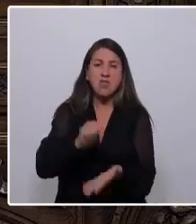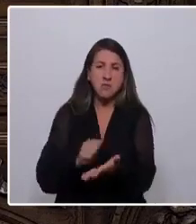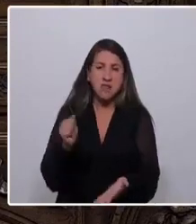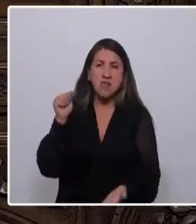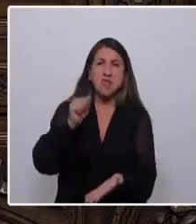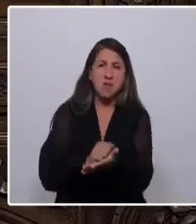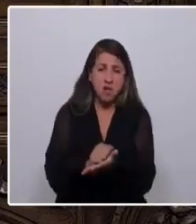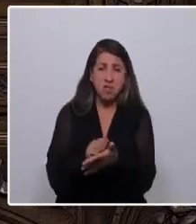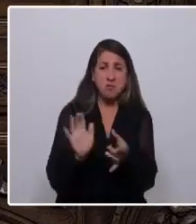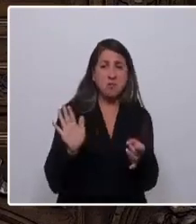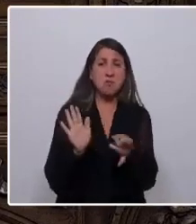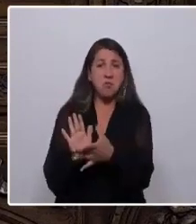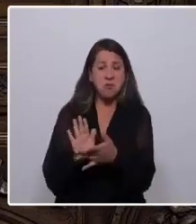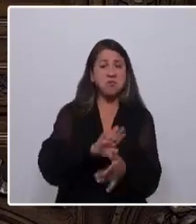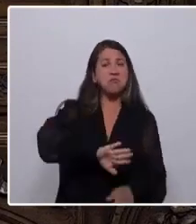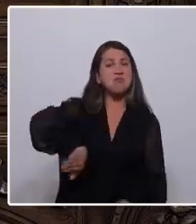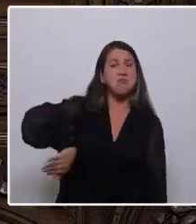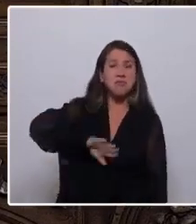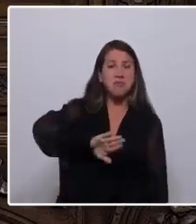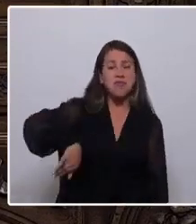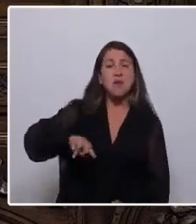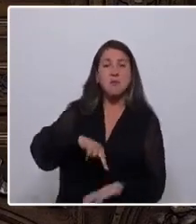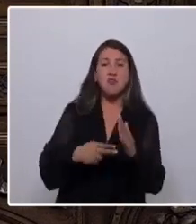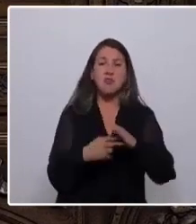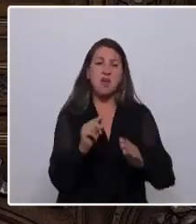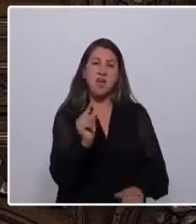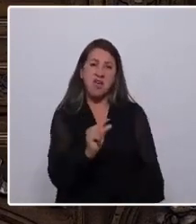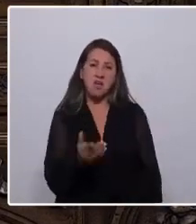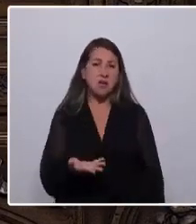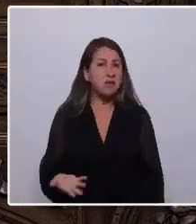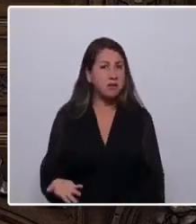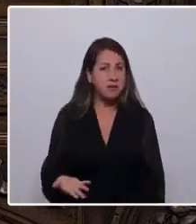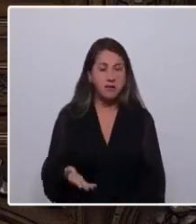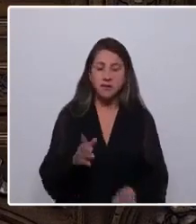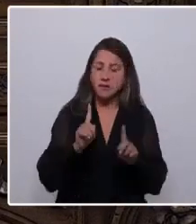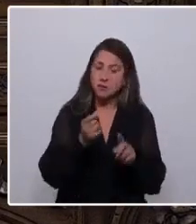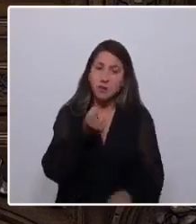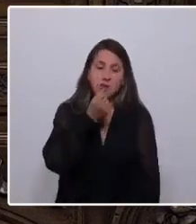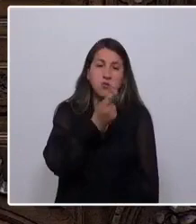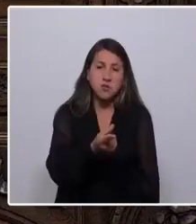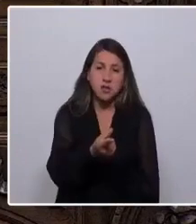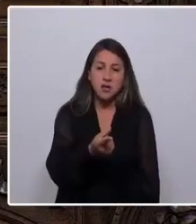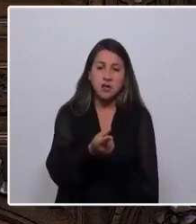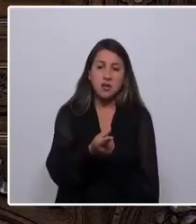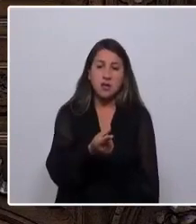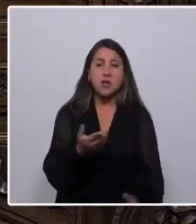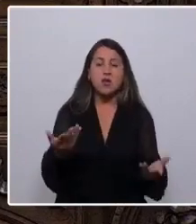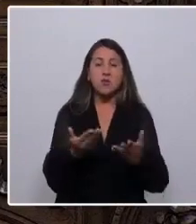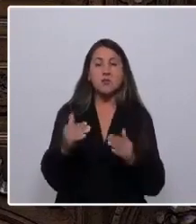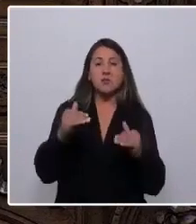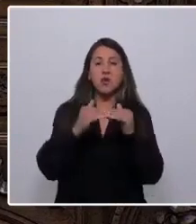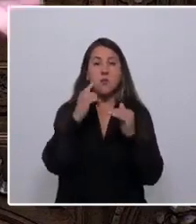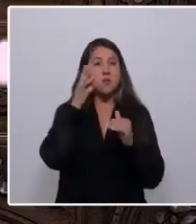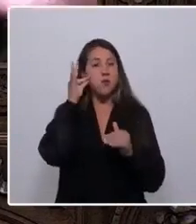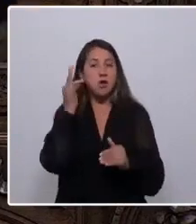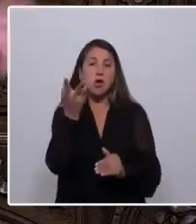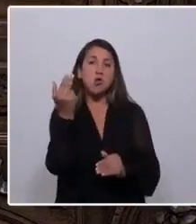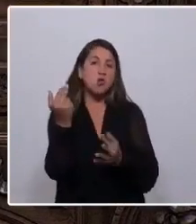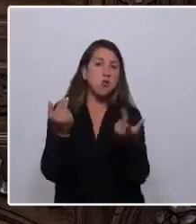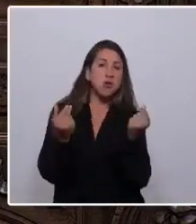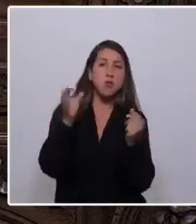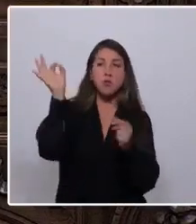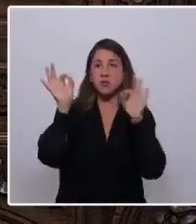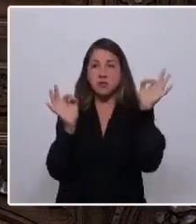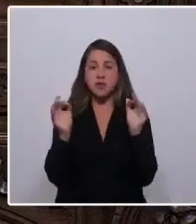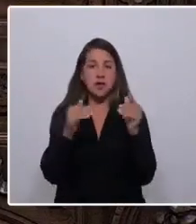siendo dejadas al margen como un problema de segunda categoría, como si la paridad fuera un tema de números y porcentajes y